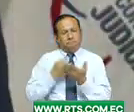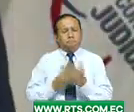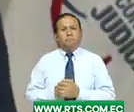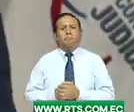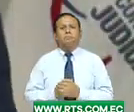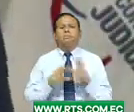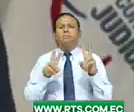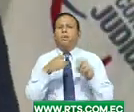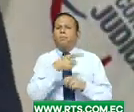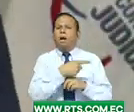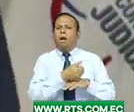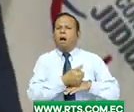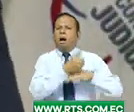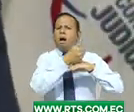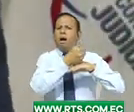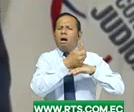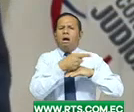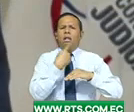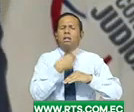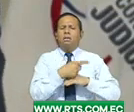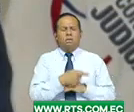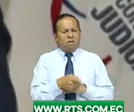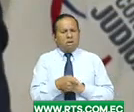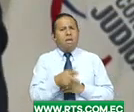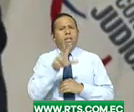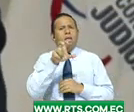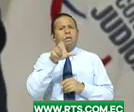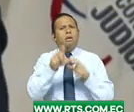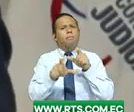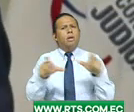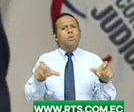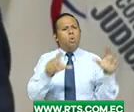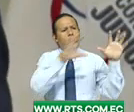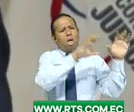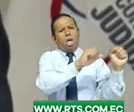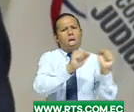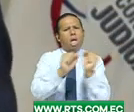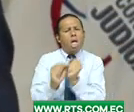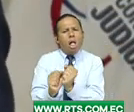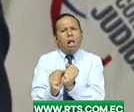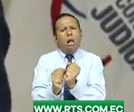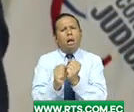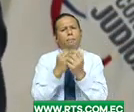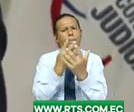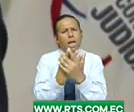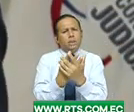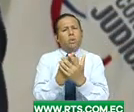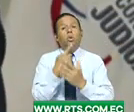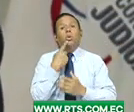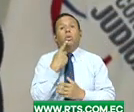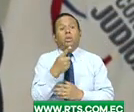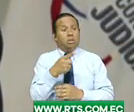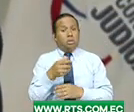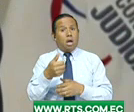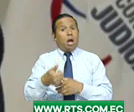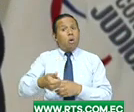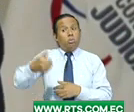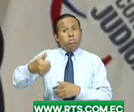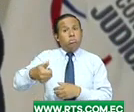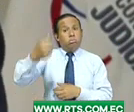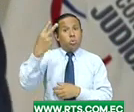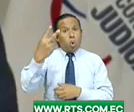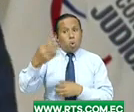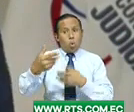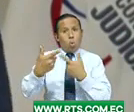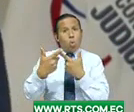respecto a que Trece personas detenidas en el operativo sigilo veinticinco donde se señala que los juzgadores los